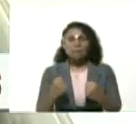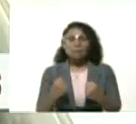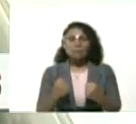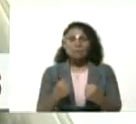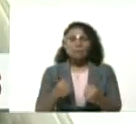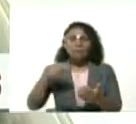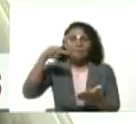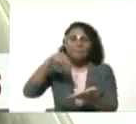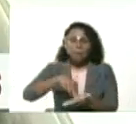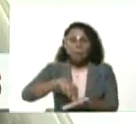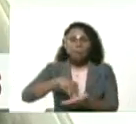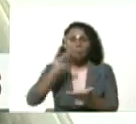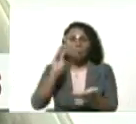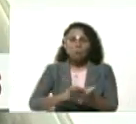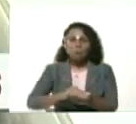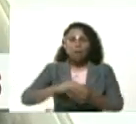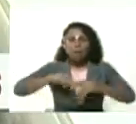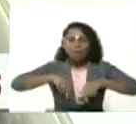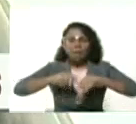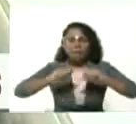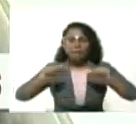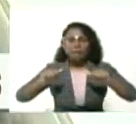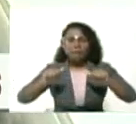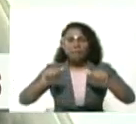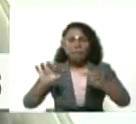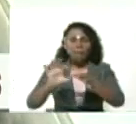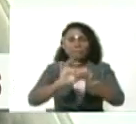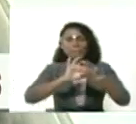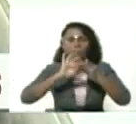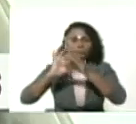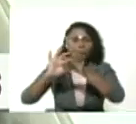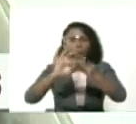pies bien plantados sobre la tierra y unión